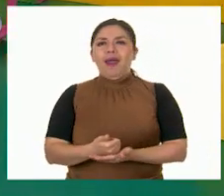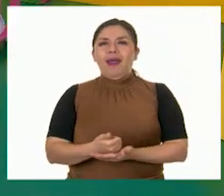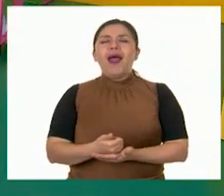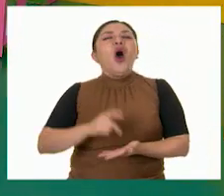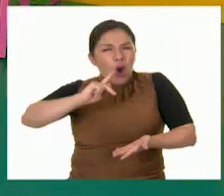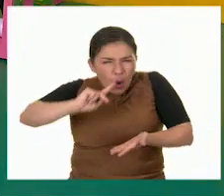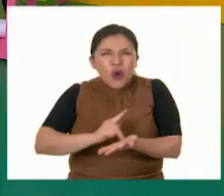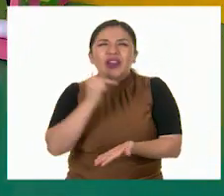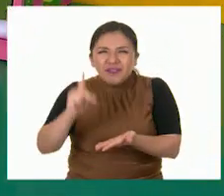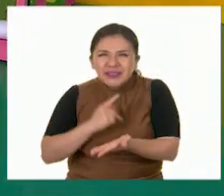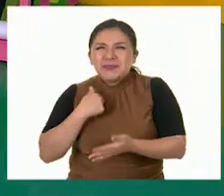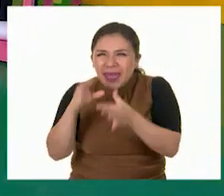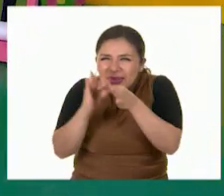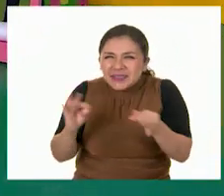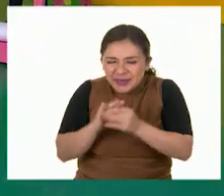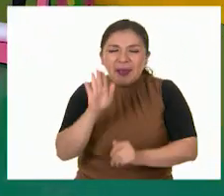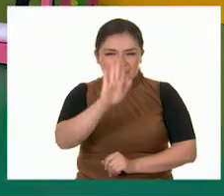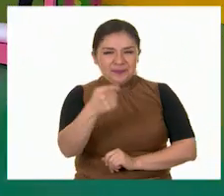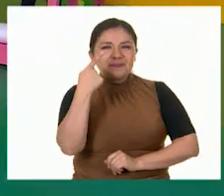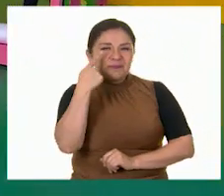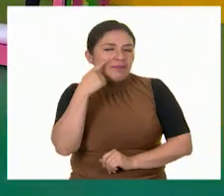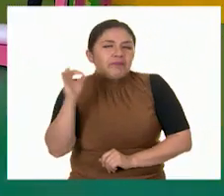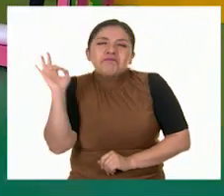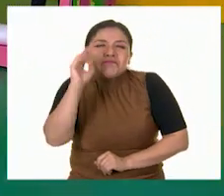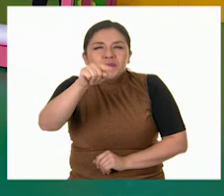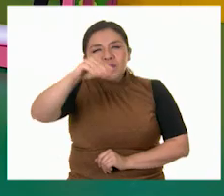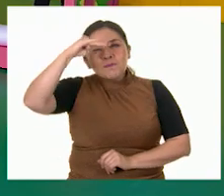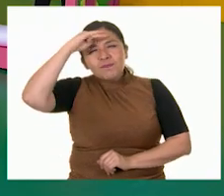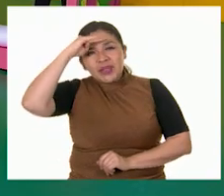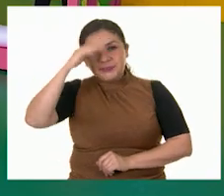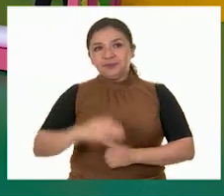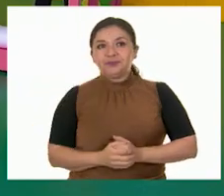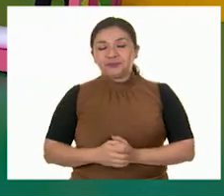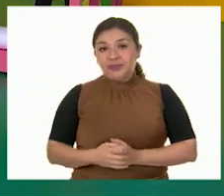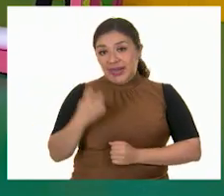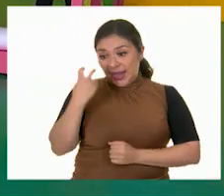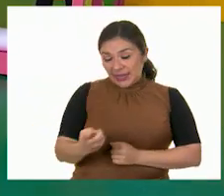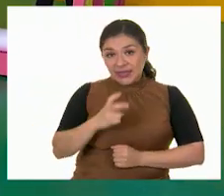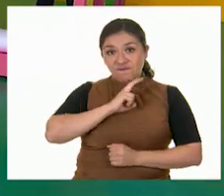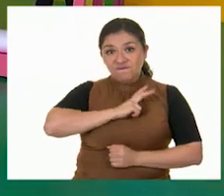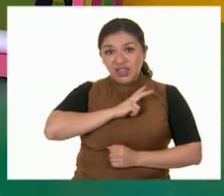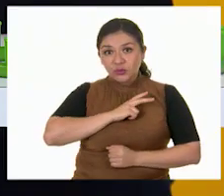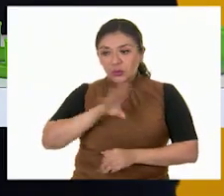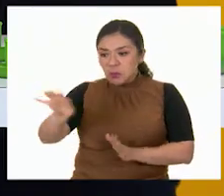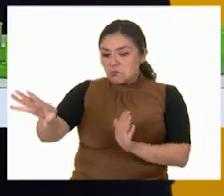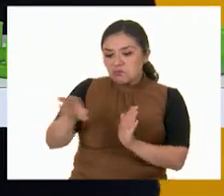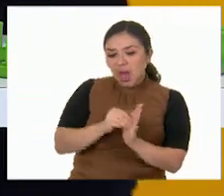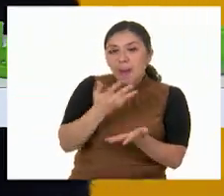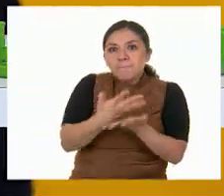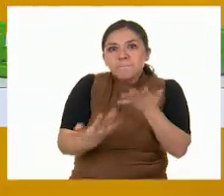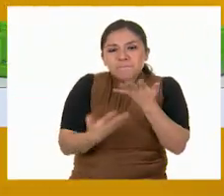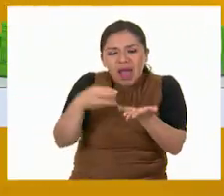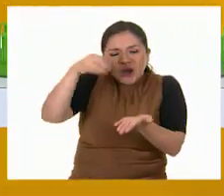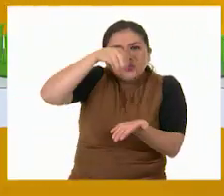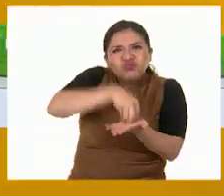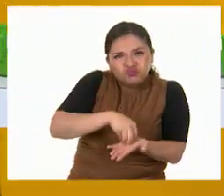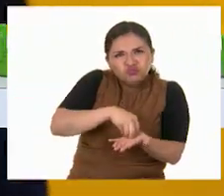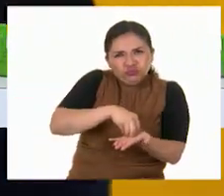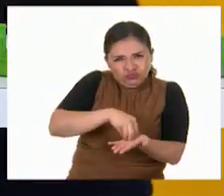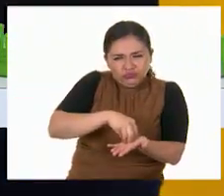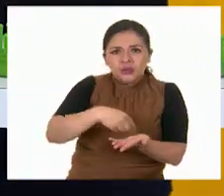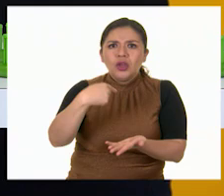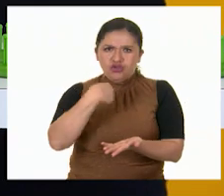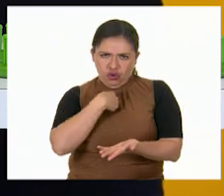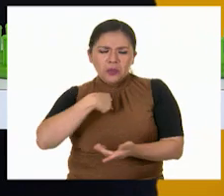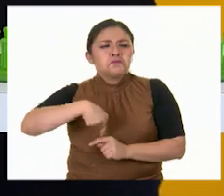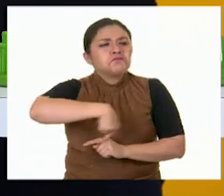Sí, vamos a suponer que este virus llegó a nuestras manos. Entonces, yo